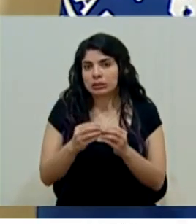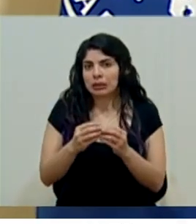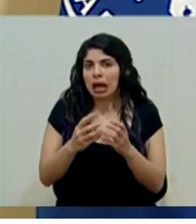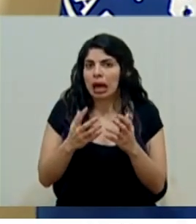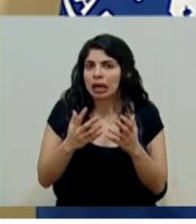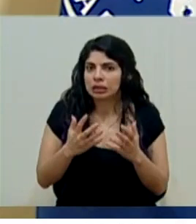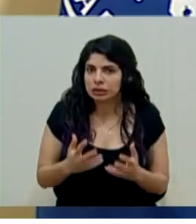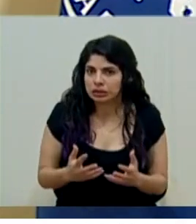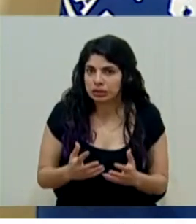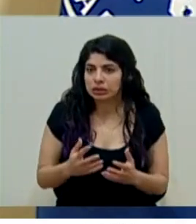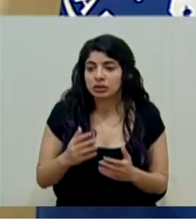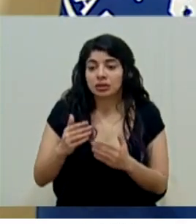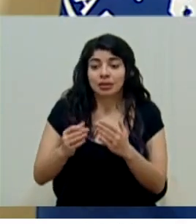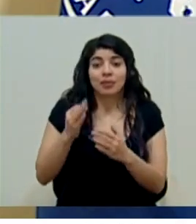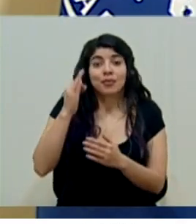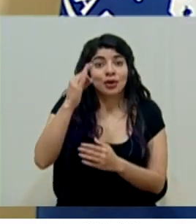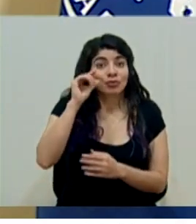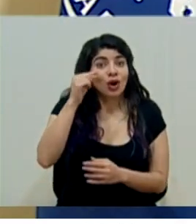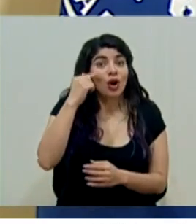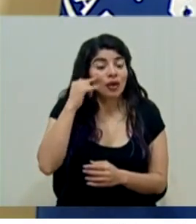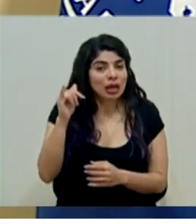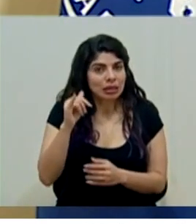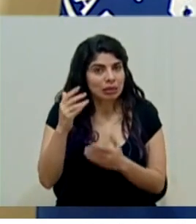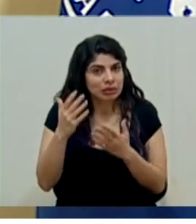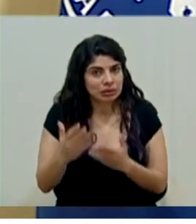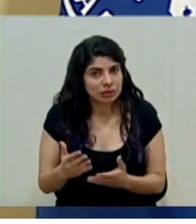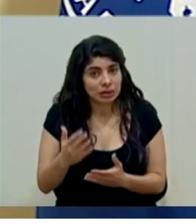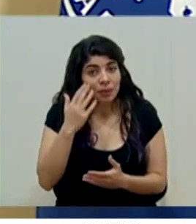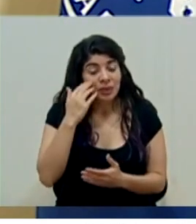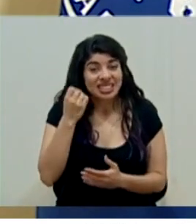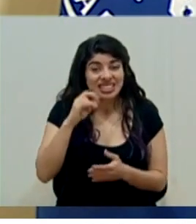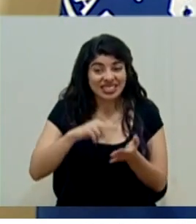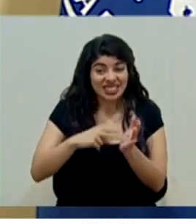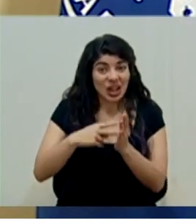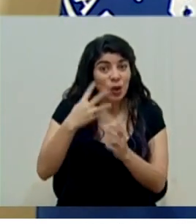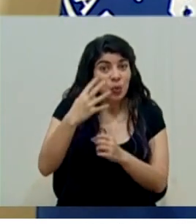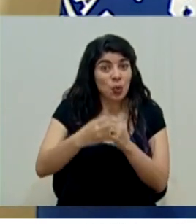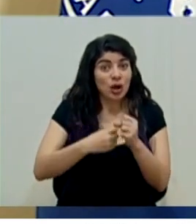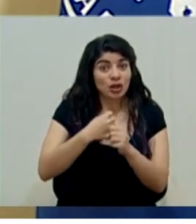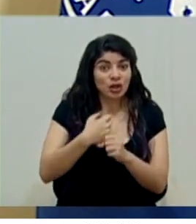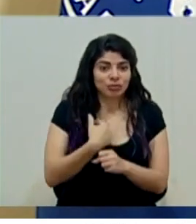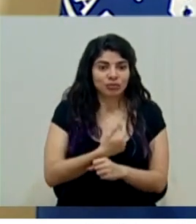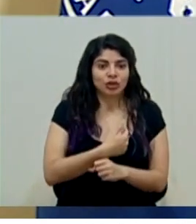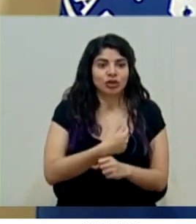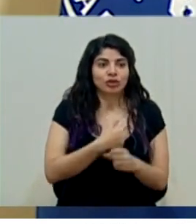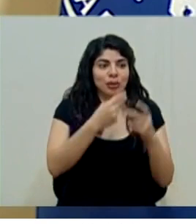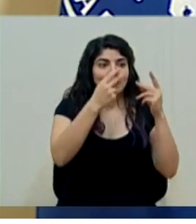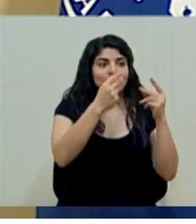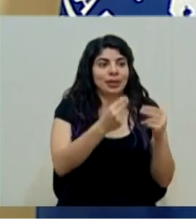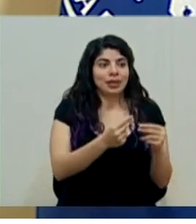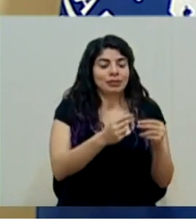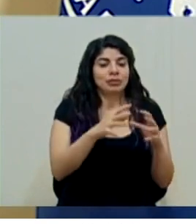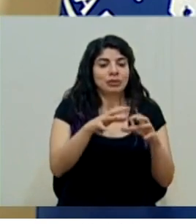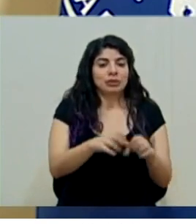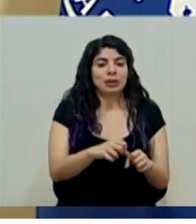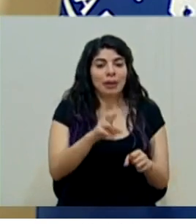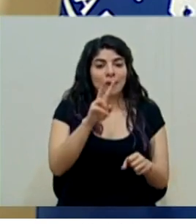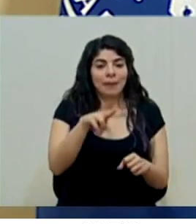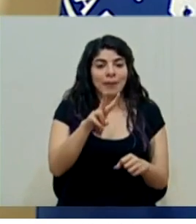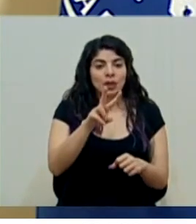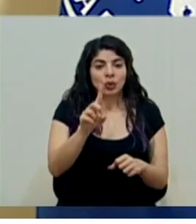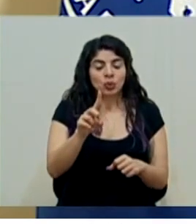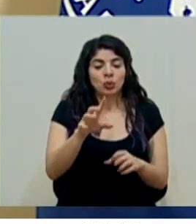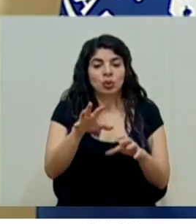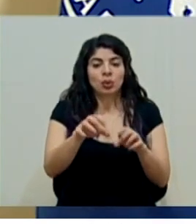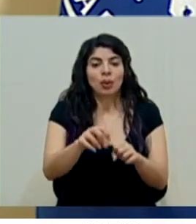y deberá pesar en el próximo gobierno, porque estamos hablando que si es a 4 años nosotros comprometeremos el presupuesto del 21 y el presupuesto del